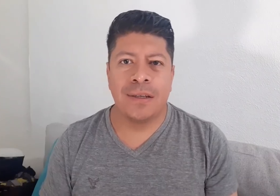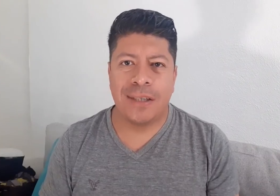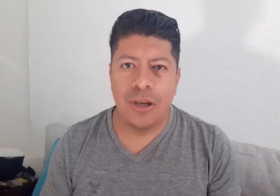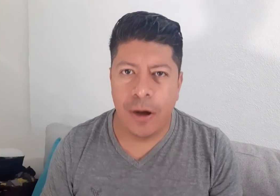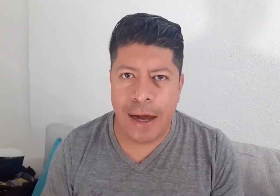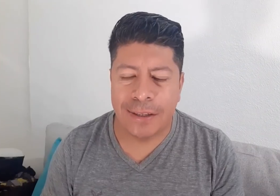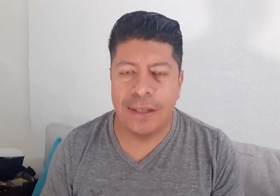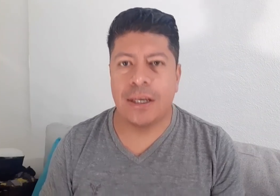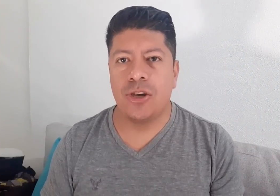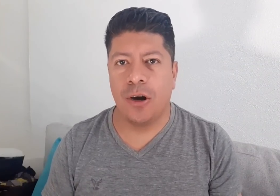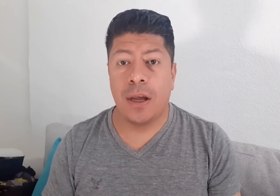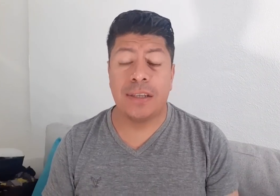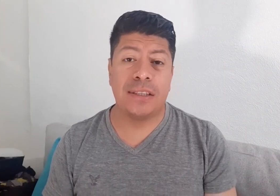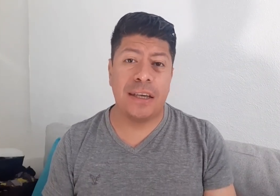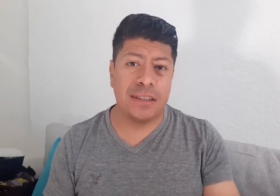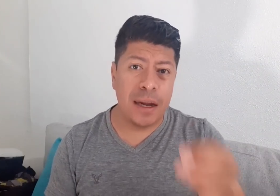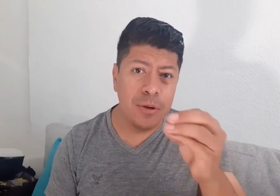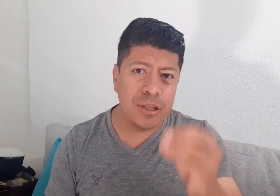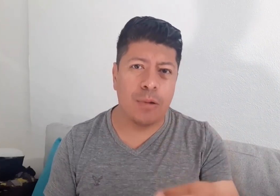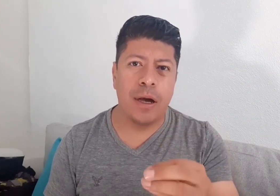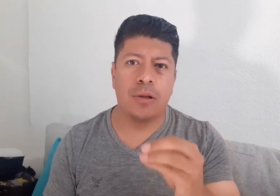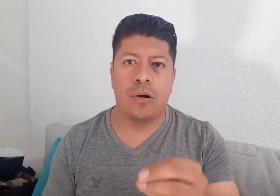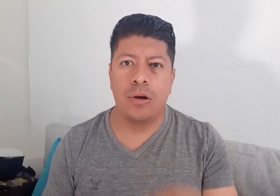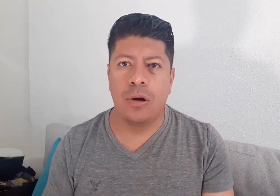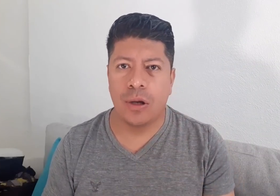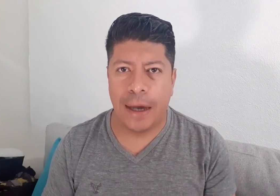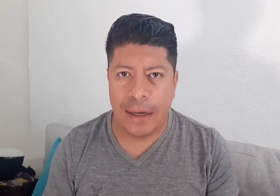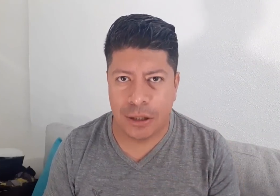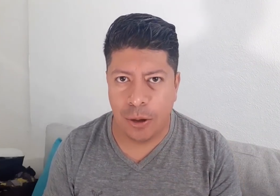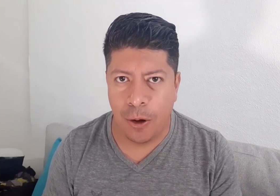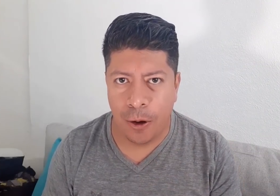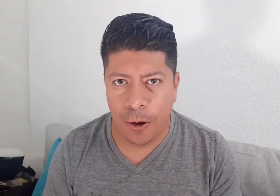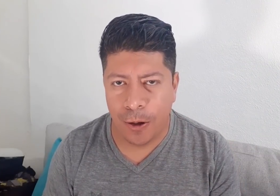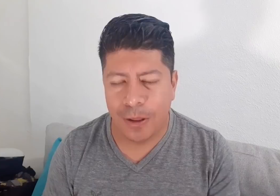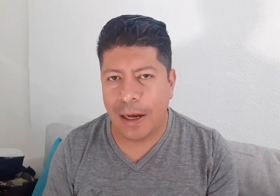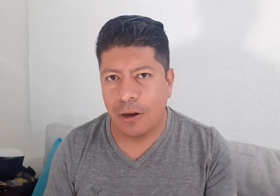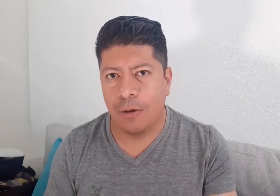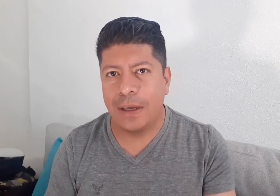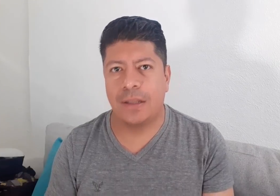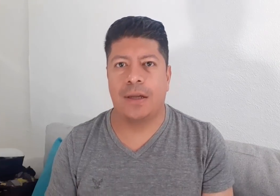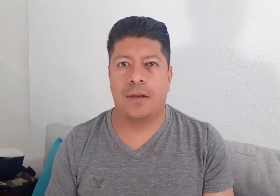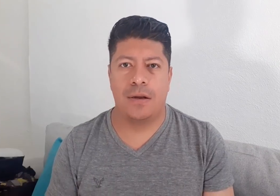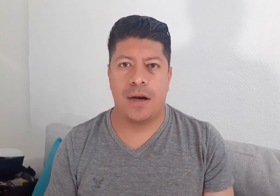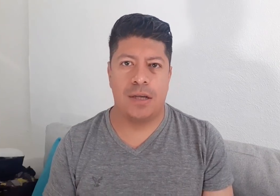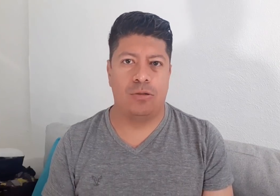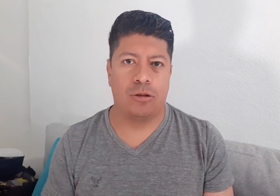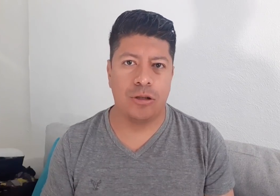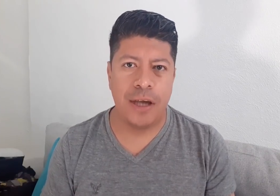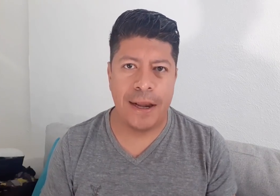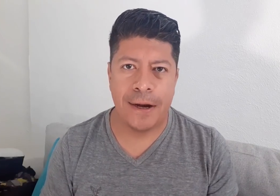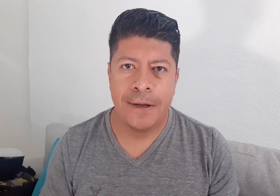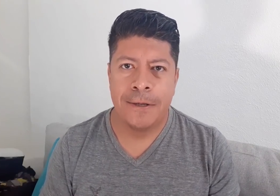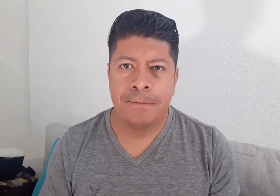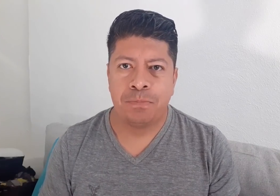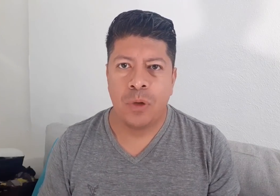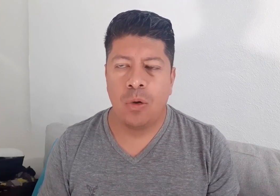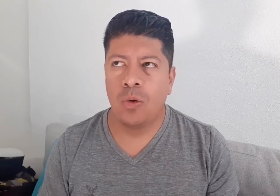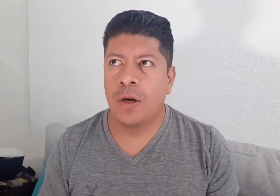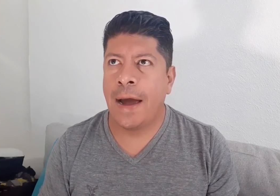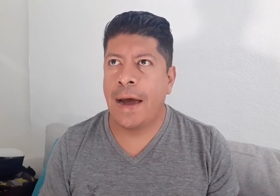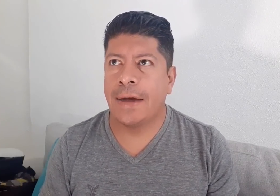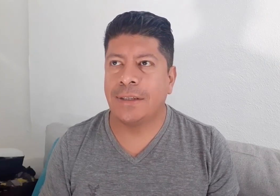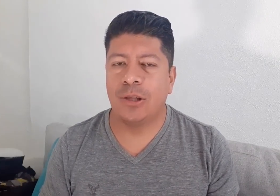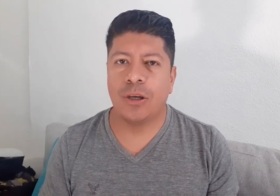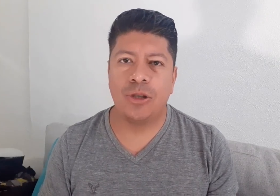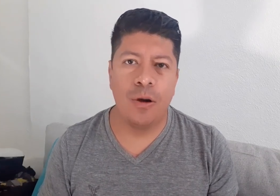Muy bien, señoras y señores, ¿estaremos de acuerdo o no que esto del COVID resultó ser